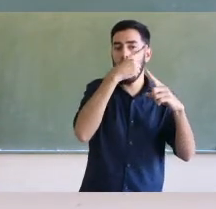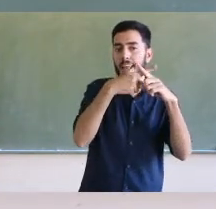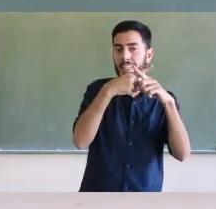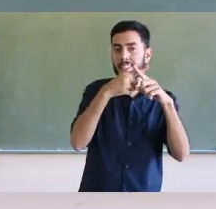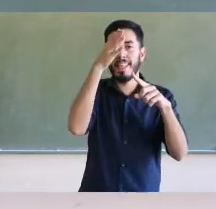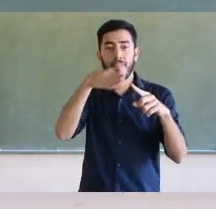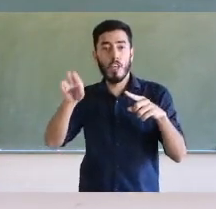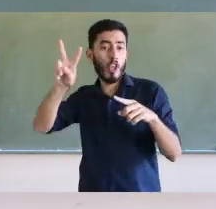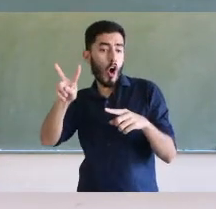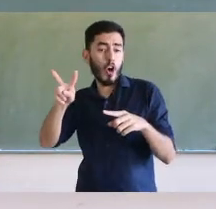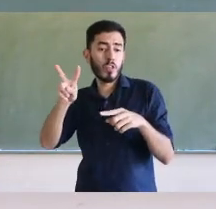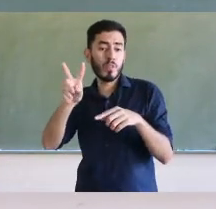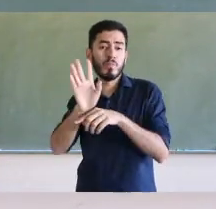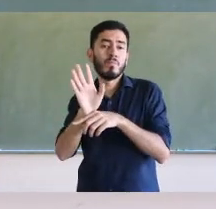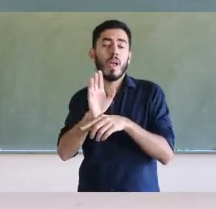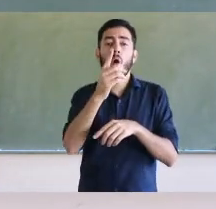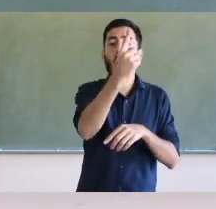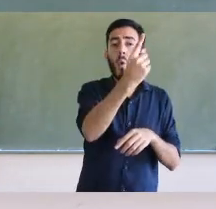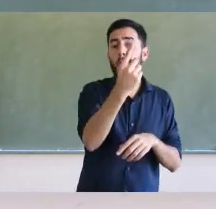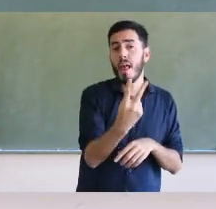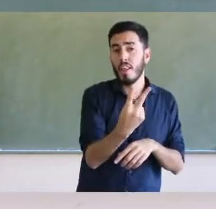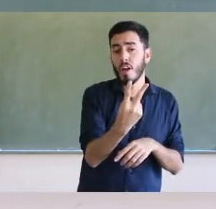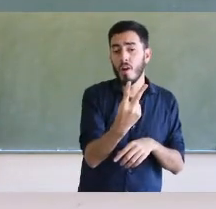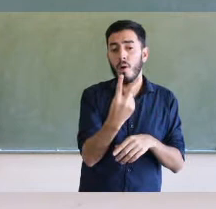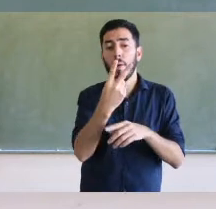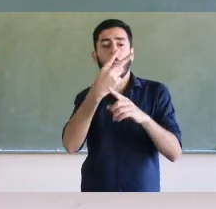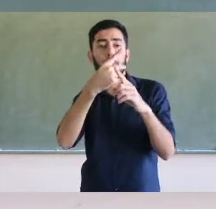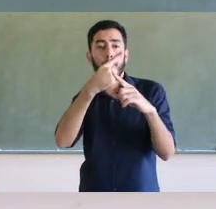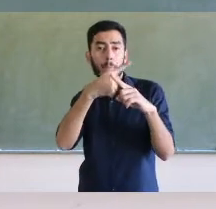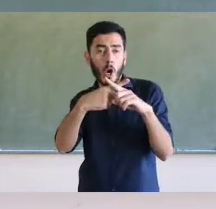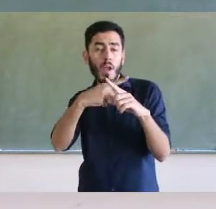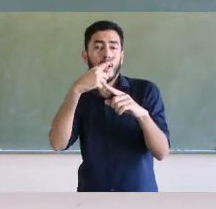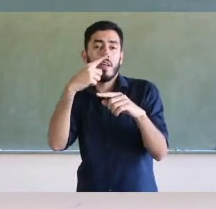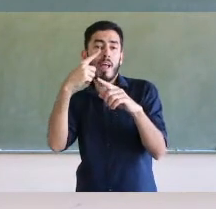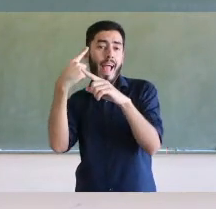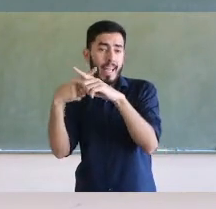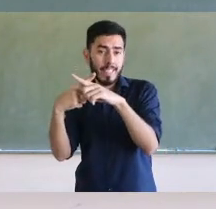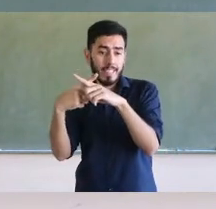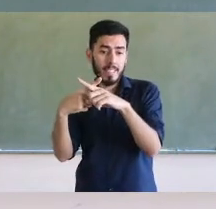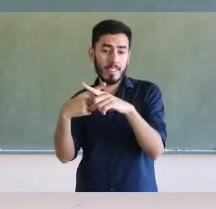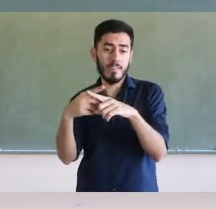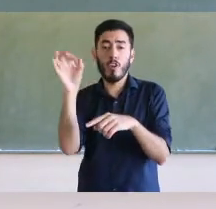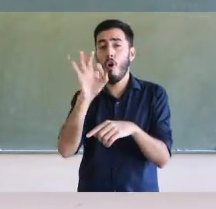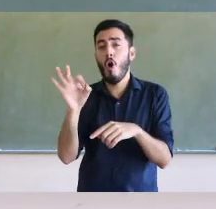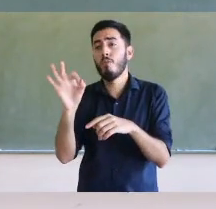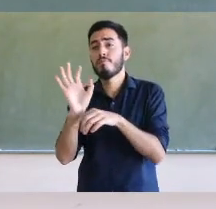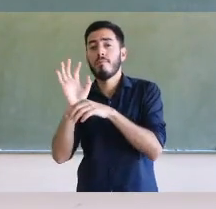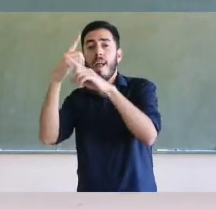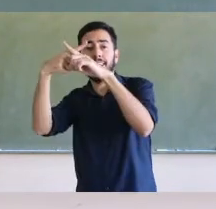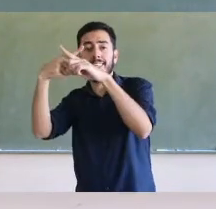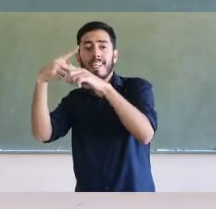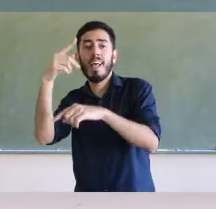representado como 1 medio por X, ¿sí? O que es lo mismo X dividido a 2,